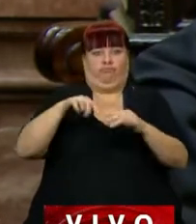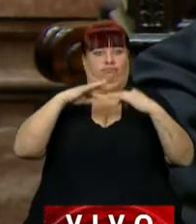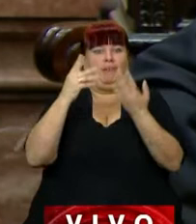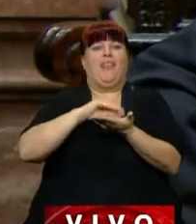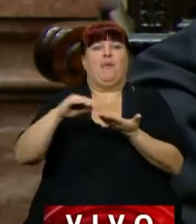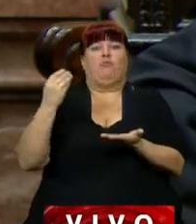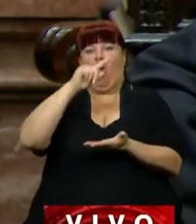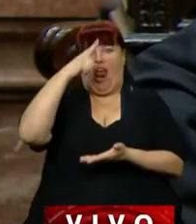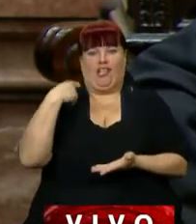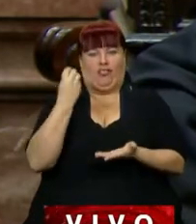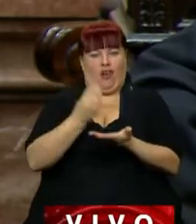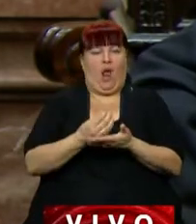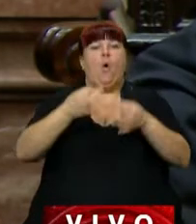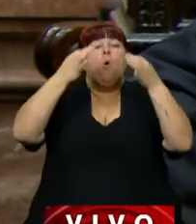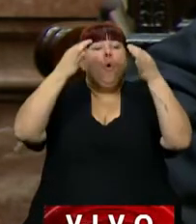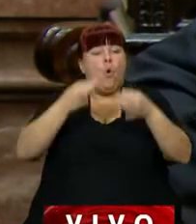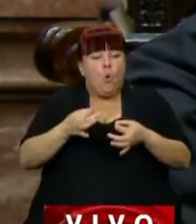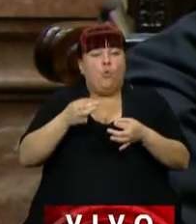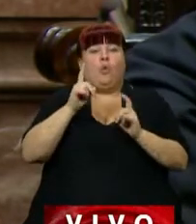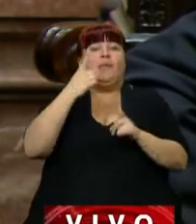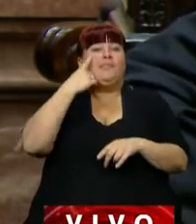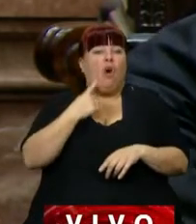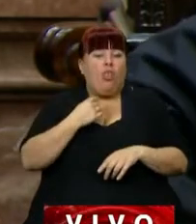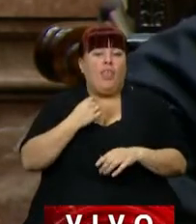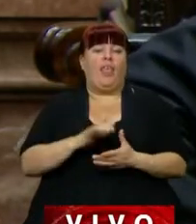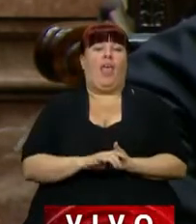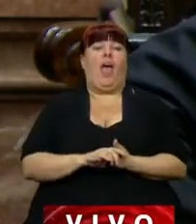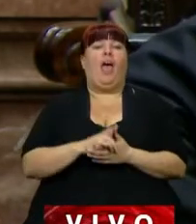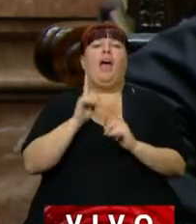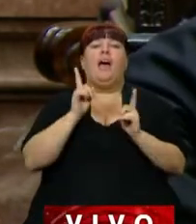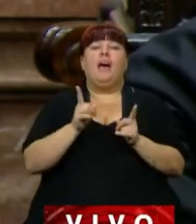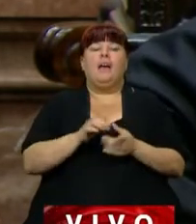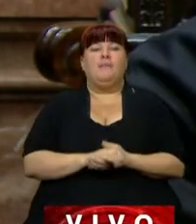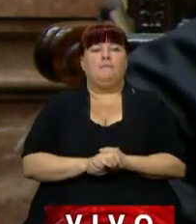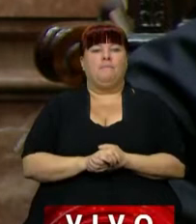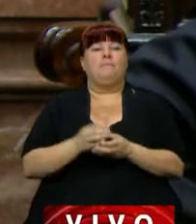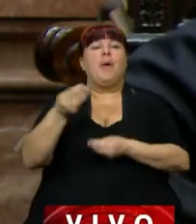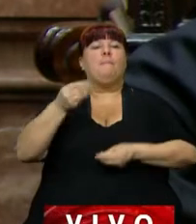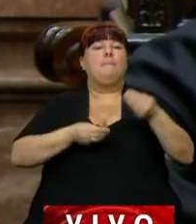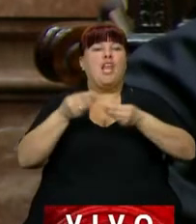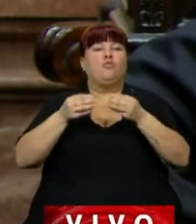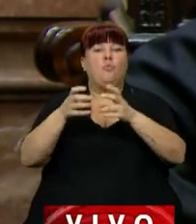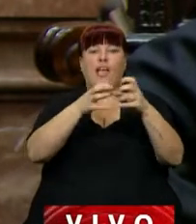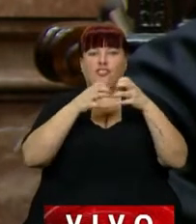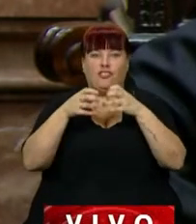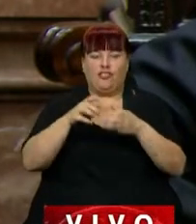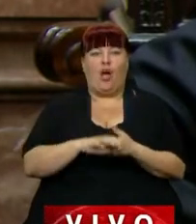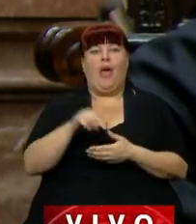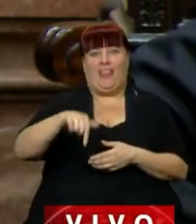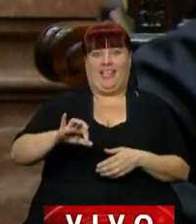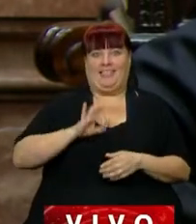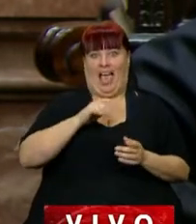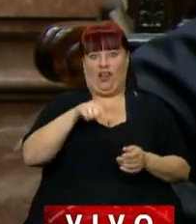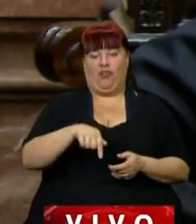como diputado nacional y justo ese día se trataba el presupuesto para este